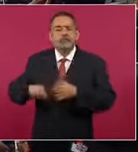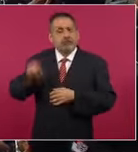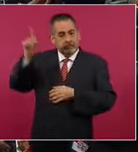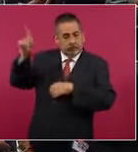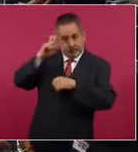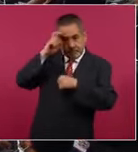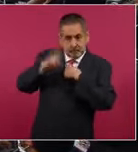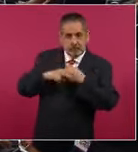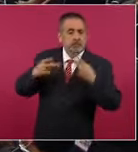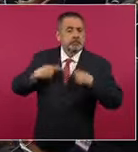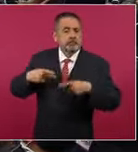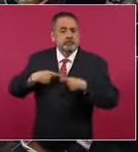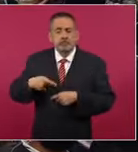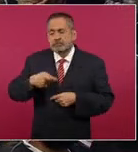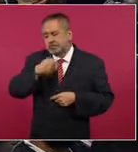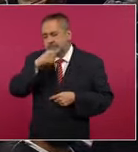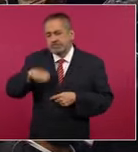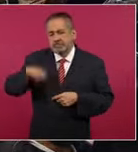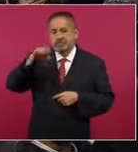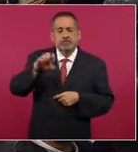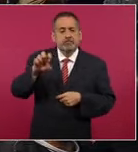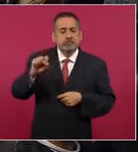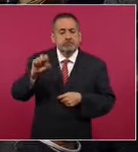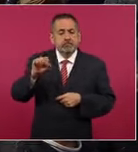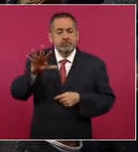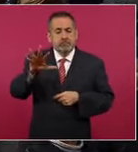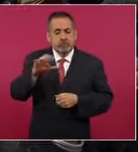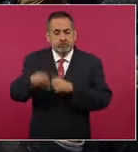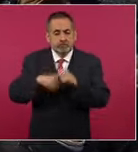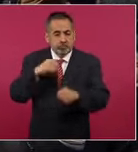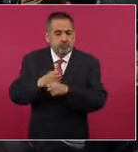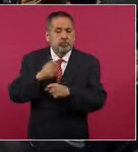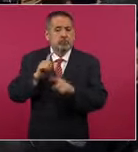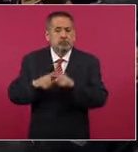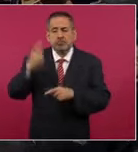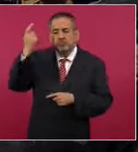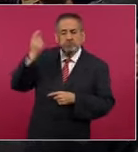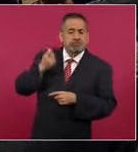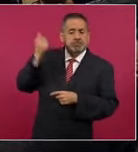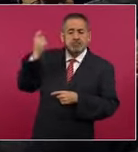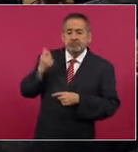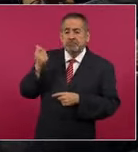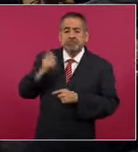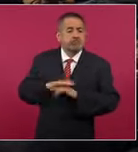años, ya recibe una pensión